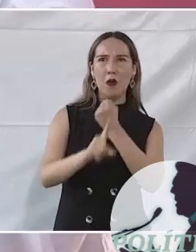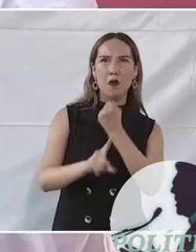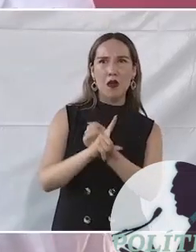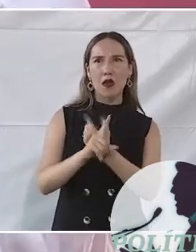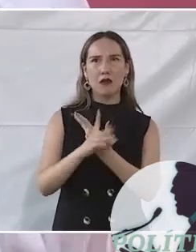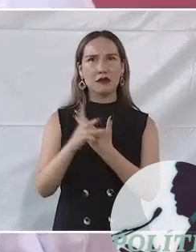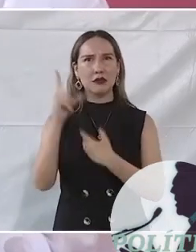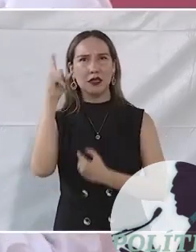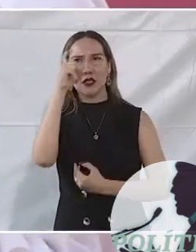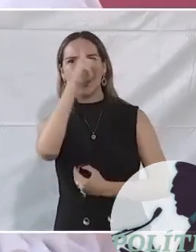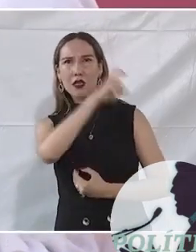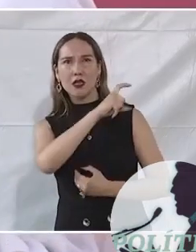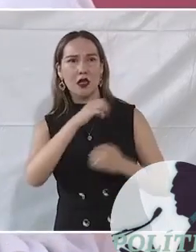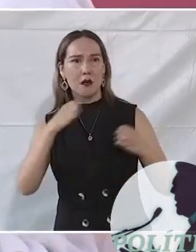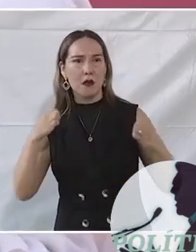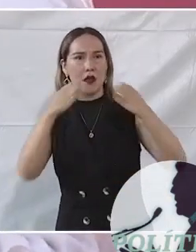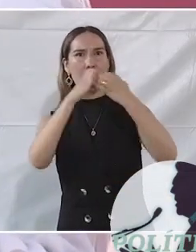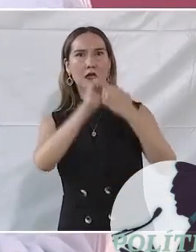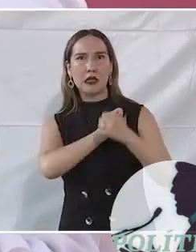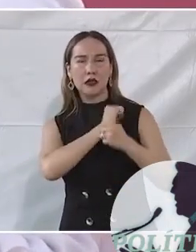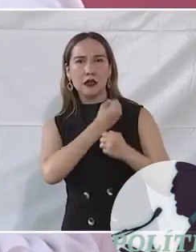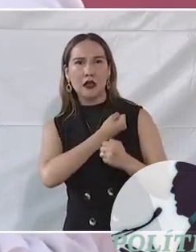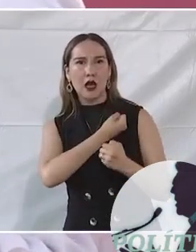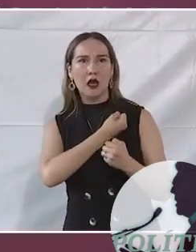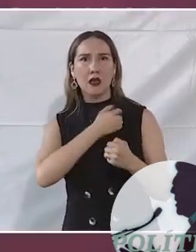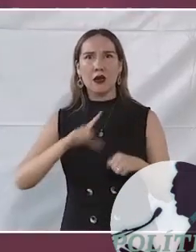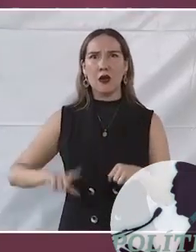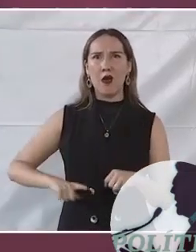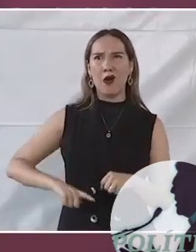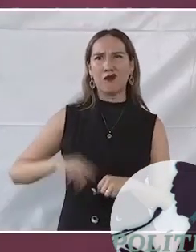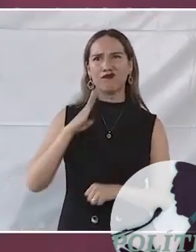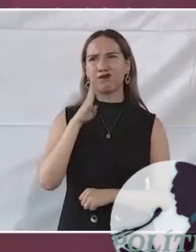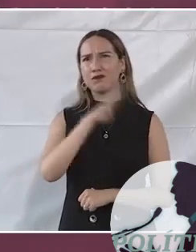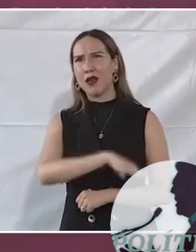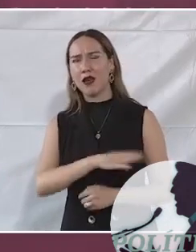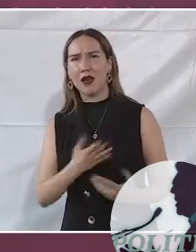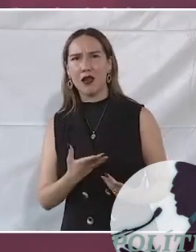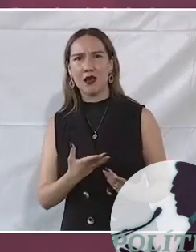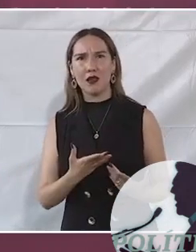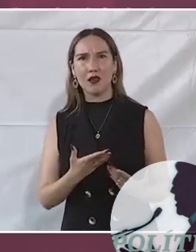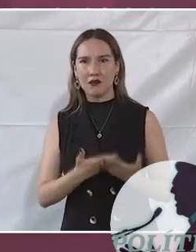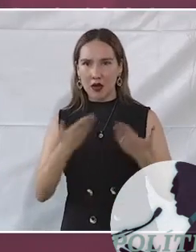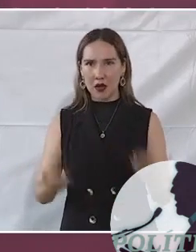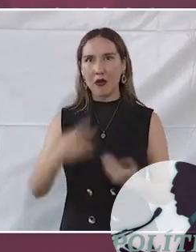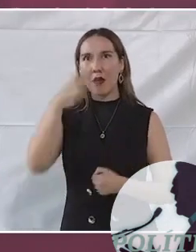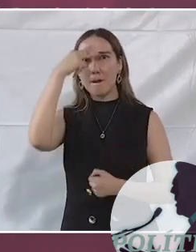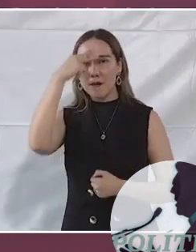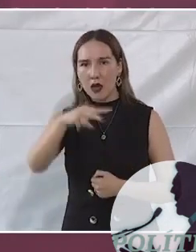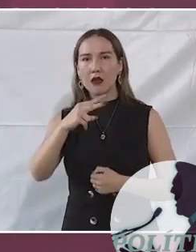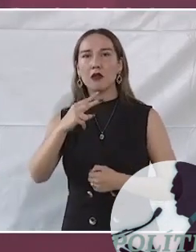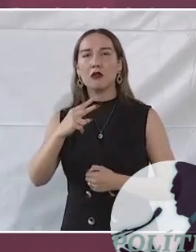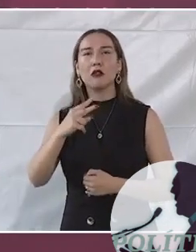de pandemias, de malos gobiernos. Y México siempre